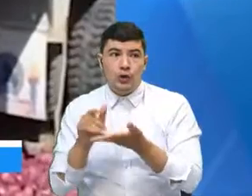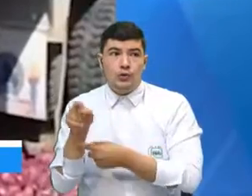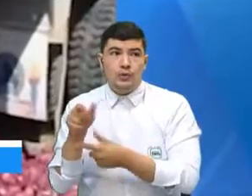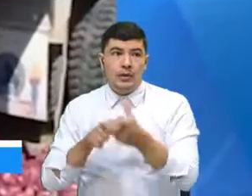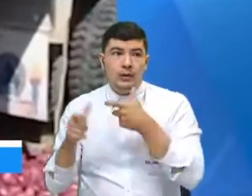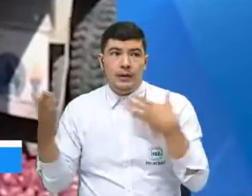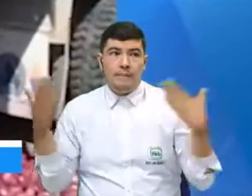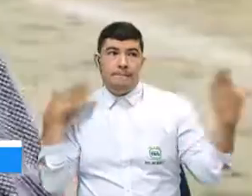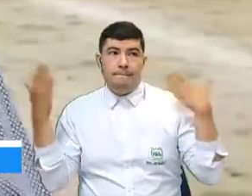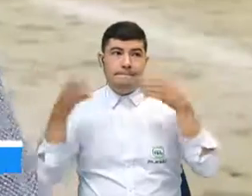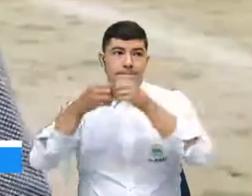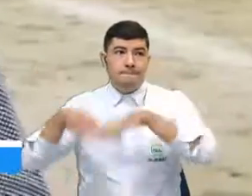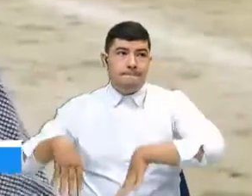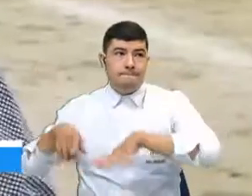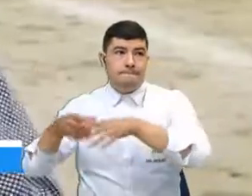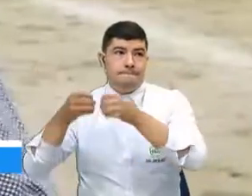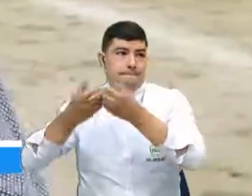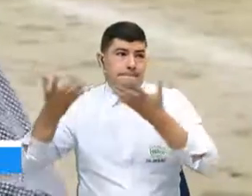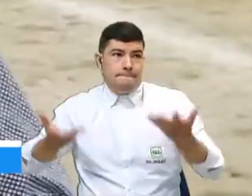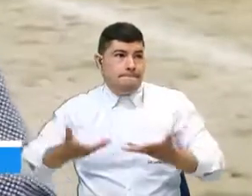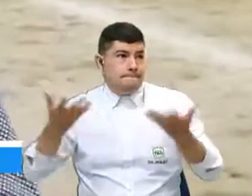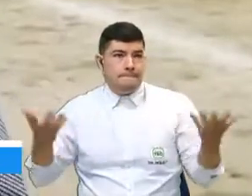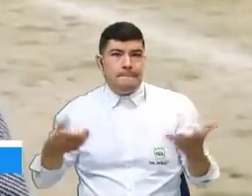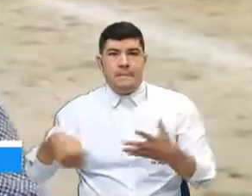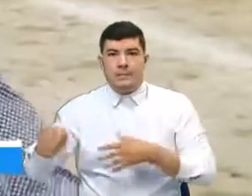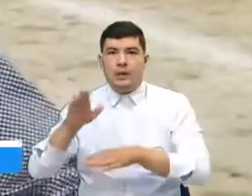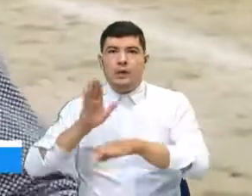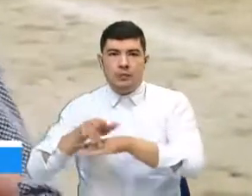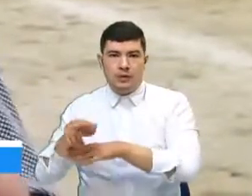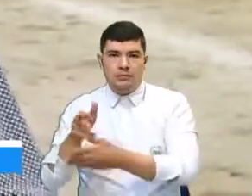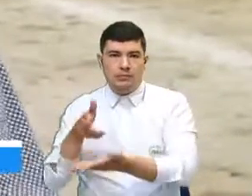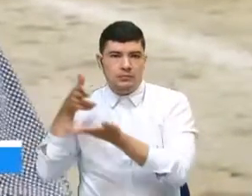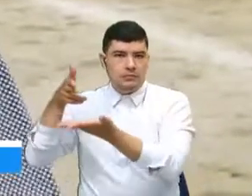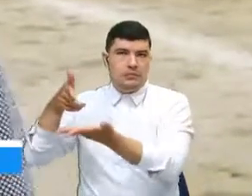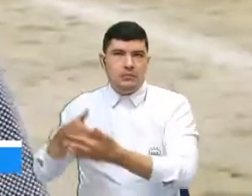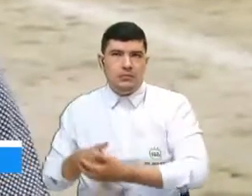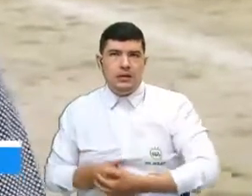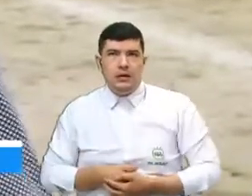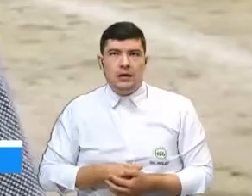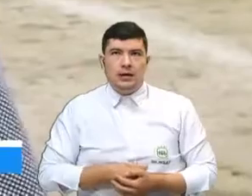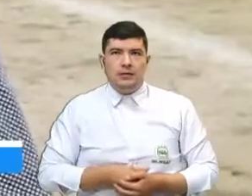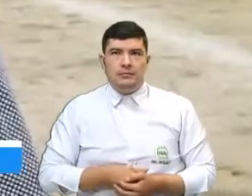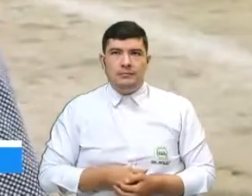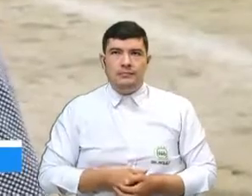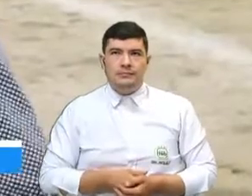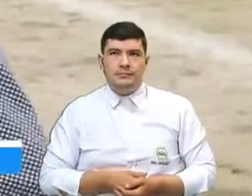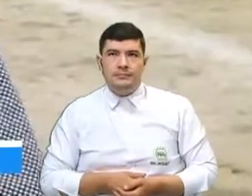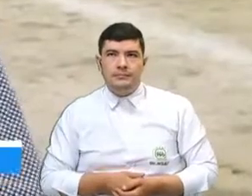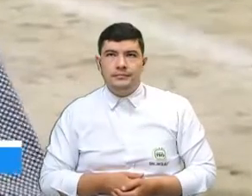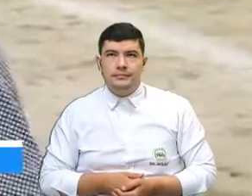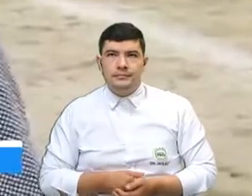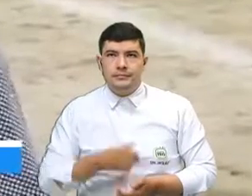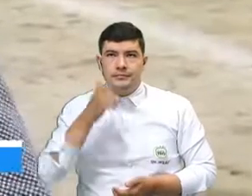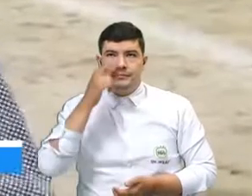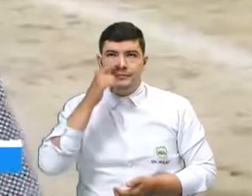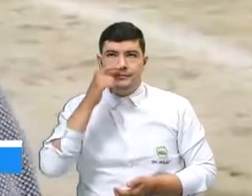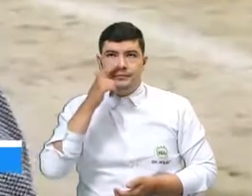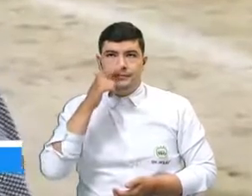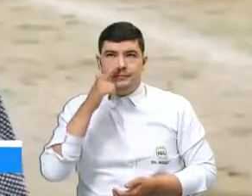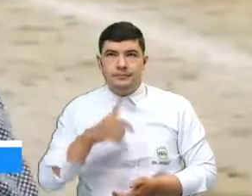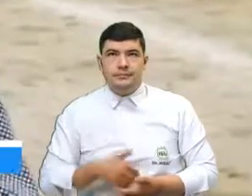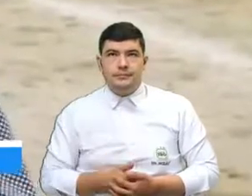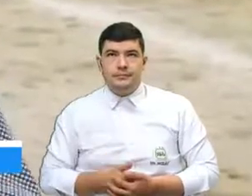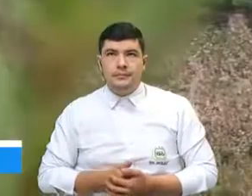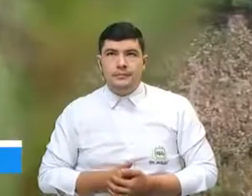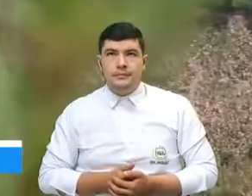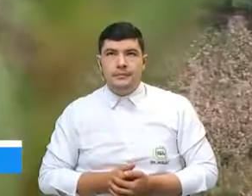sus productos a causa del paro. Un campesino trabaja, es una mula y no le reconocen los precios a como lo merece para